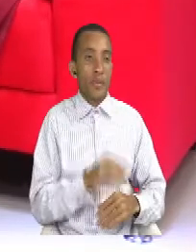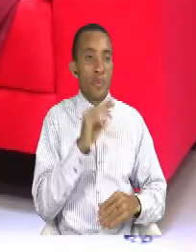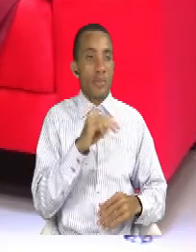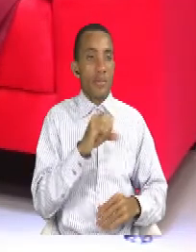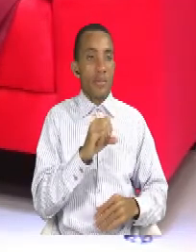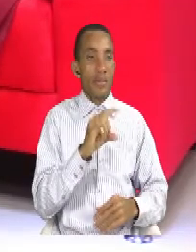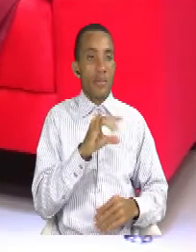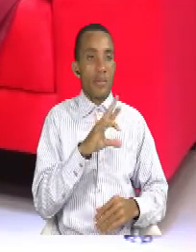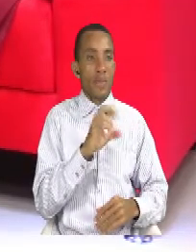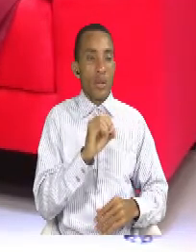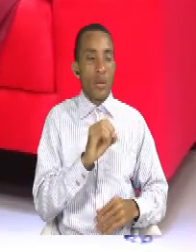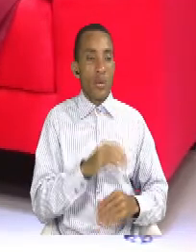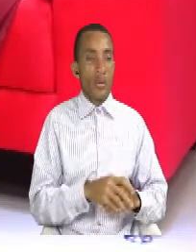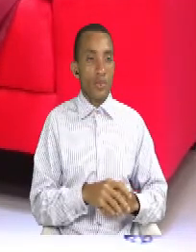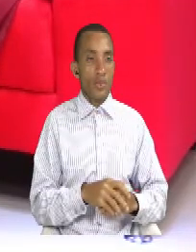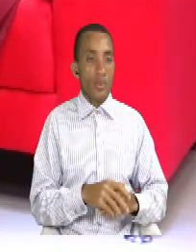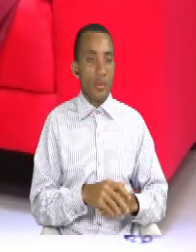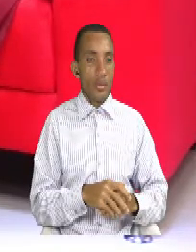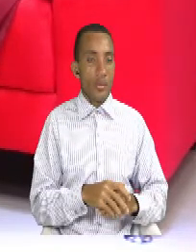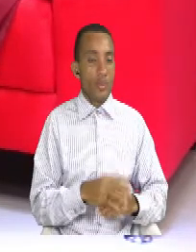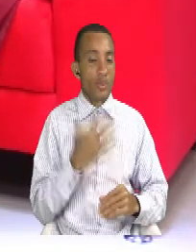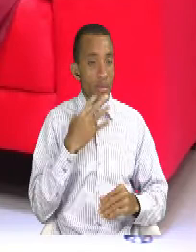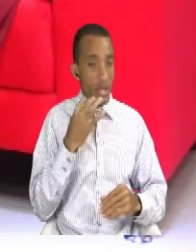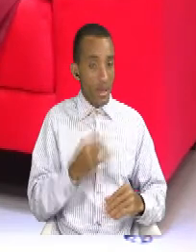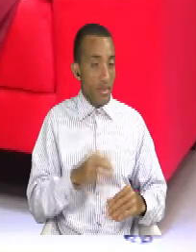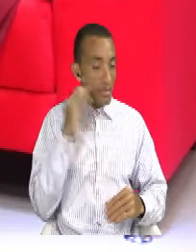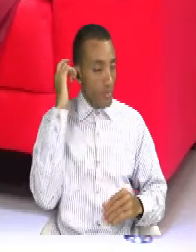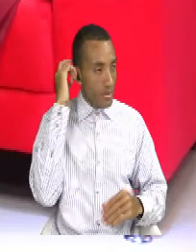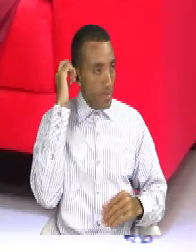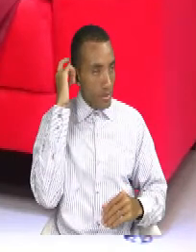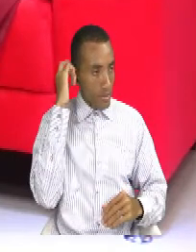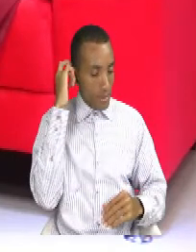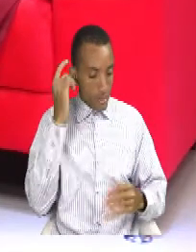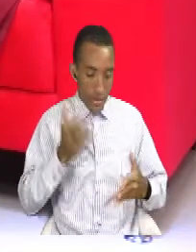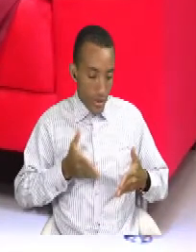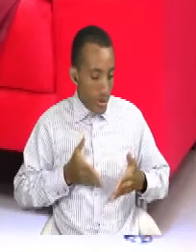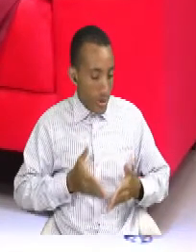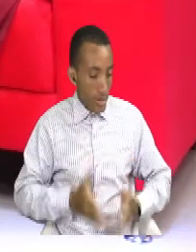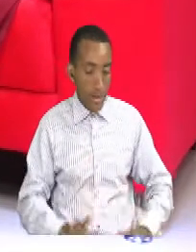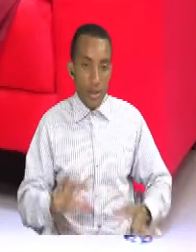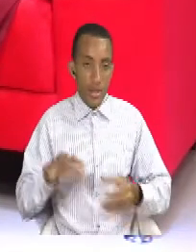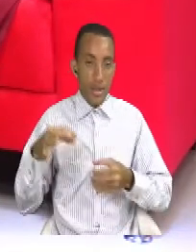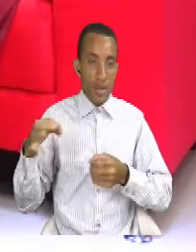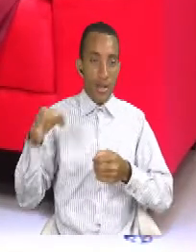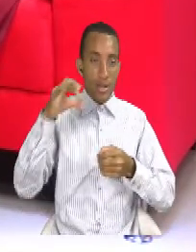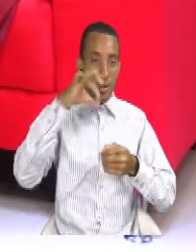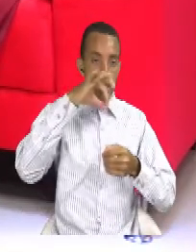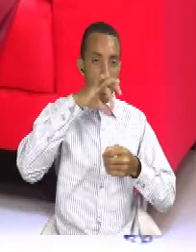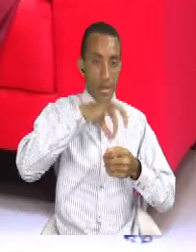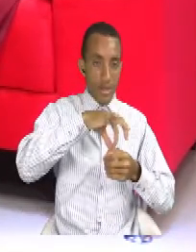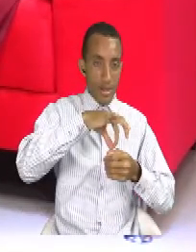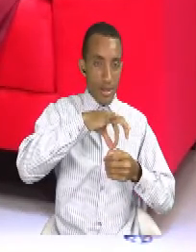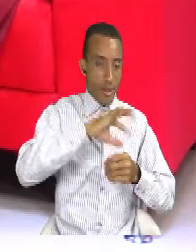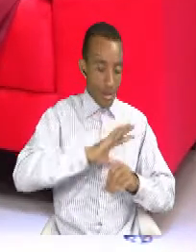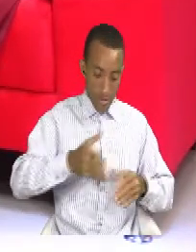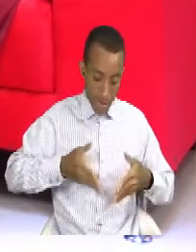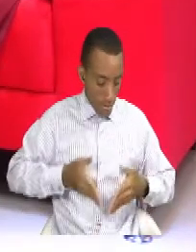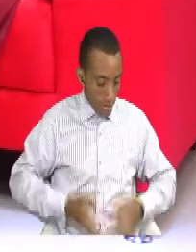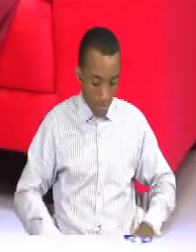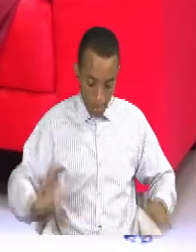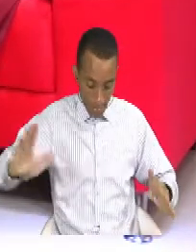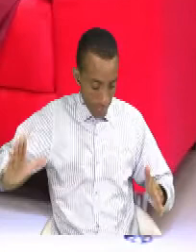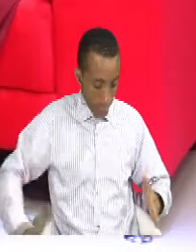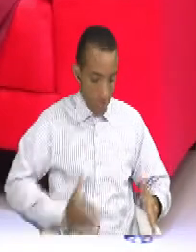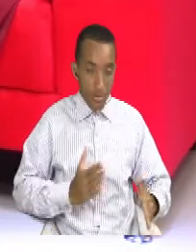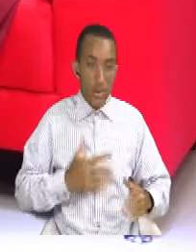también. Pues la verdad, esto, yo creo que yo nací con ese gen. Mi madre me dice que de la barriga eso yo apenas